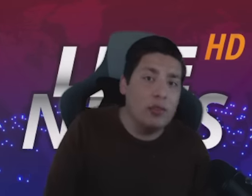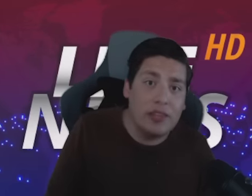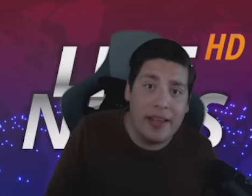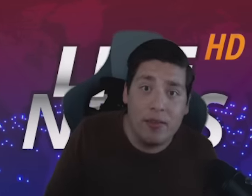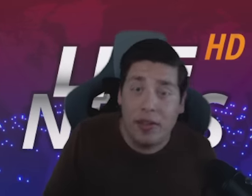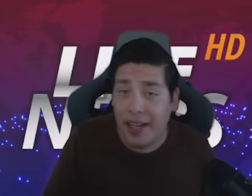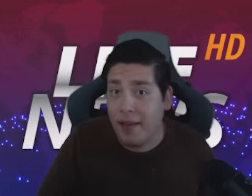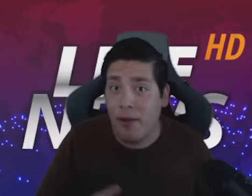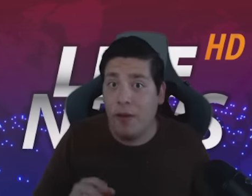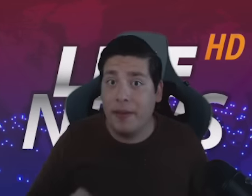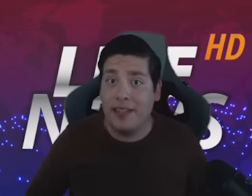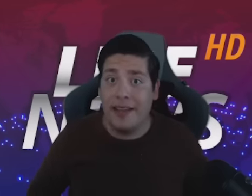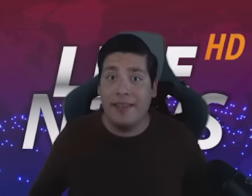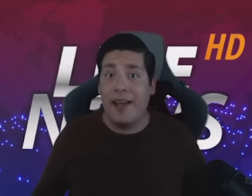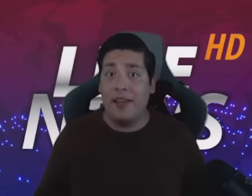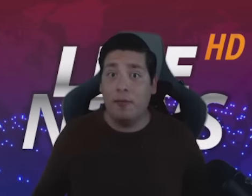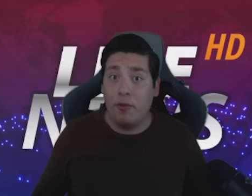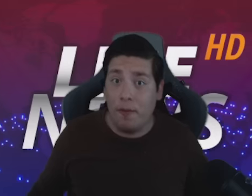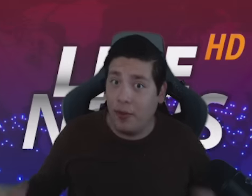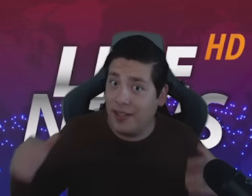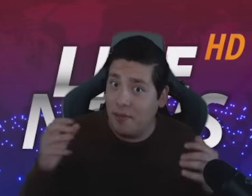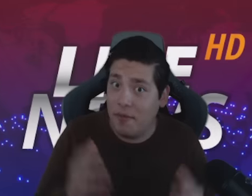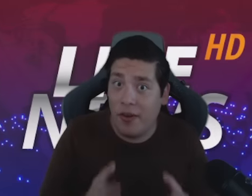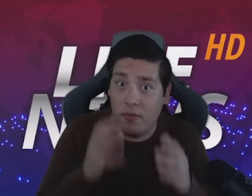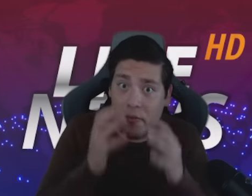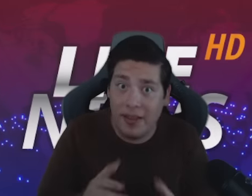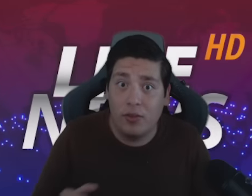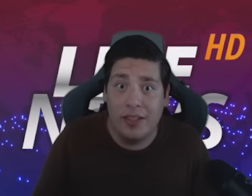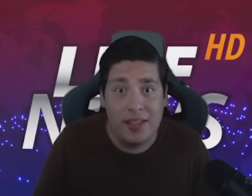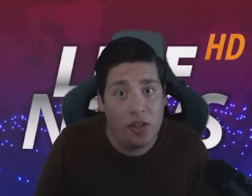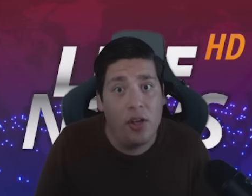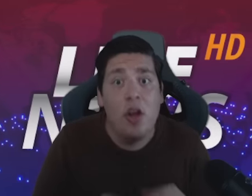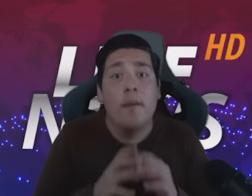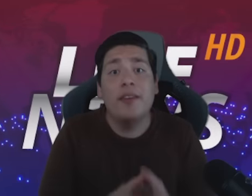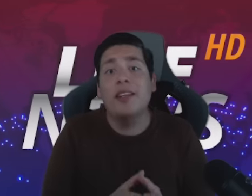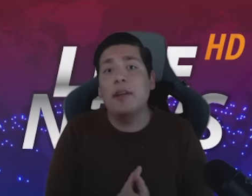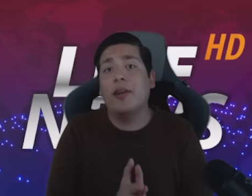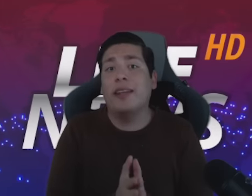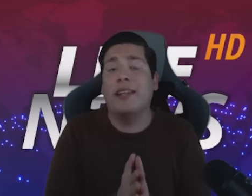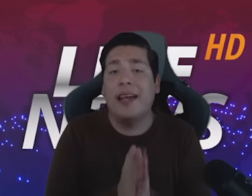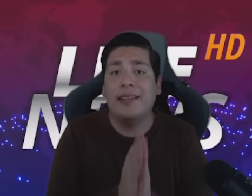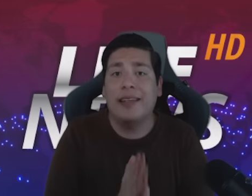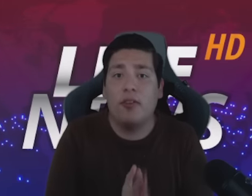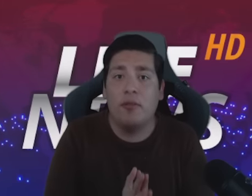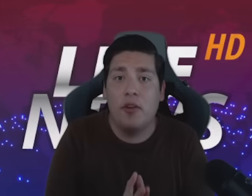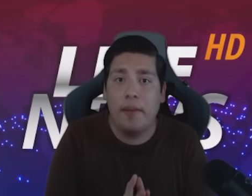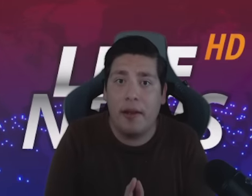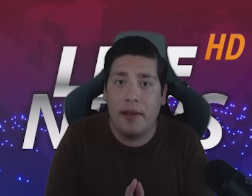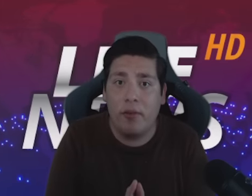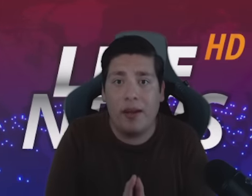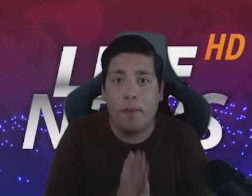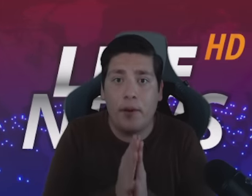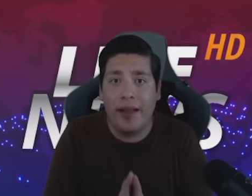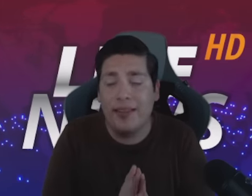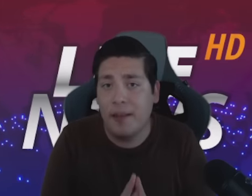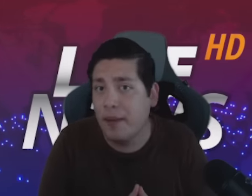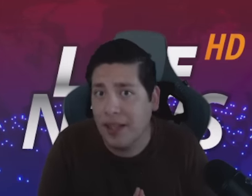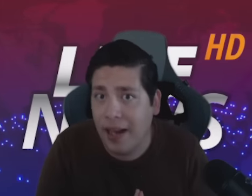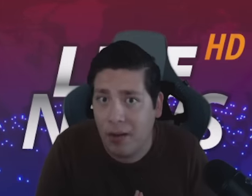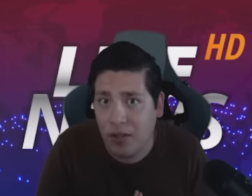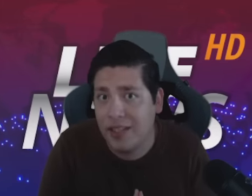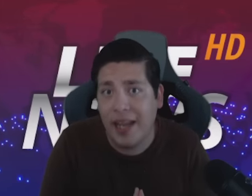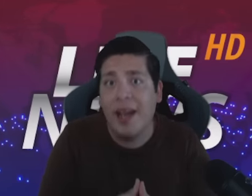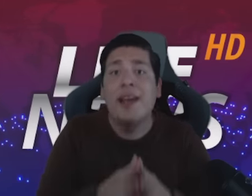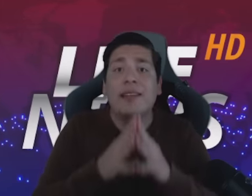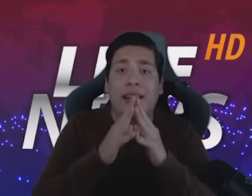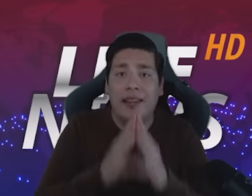lo que está sucediendo y qué reveló el presidente Andrés Manuel? Porque se vivieron momentos de tensión. Pues te invito a que te quedes aquí conmigo para averiguarlo. Pero antes de pasar a